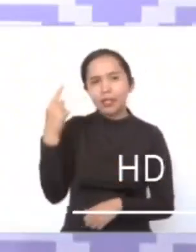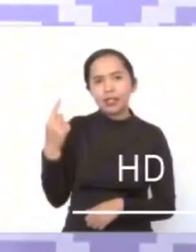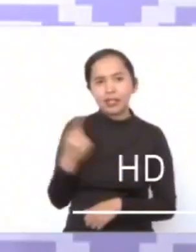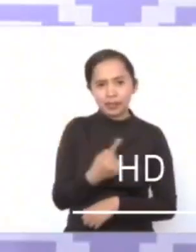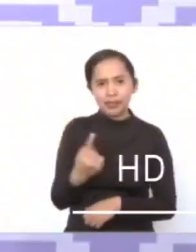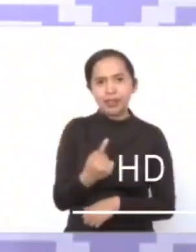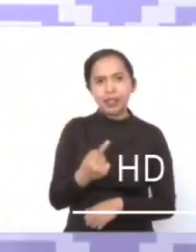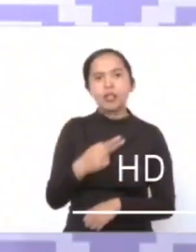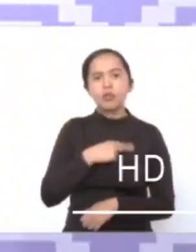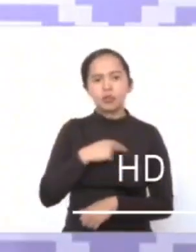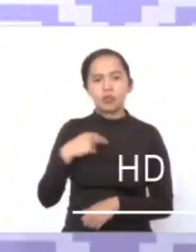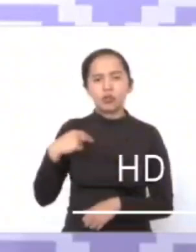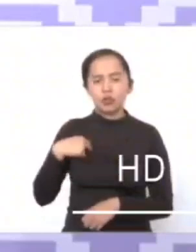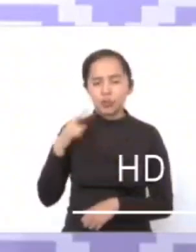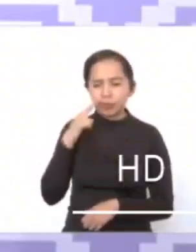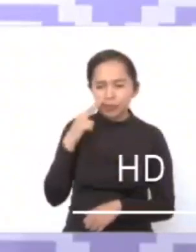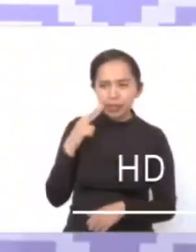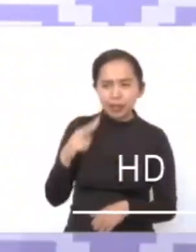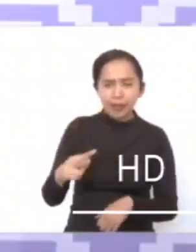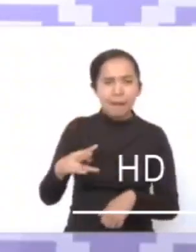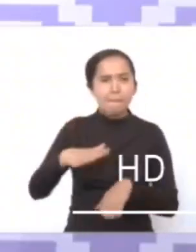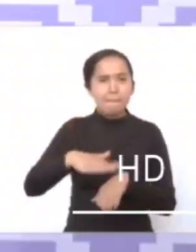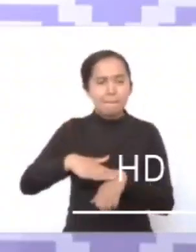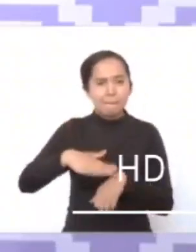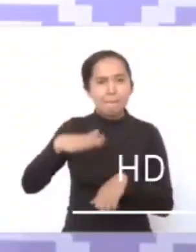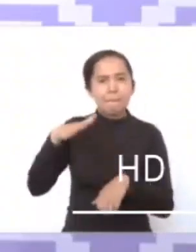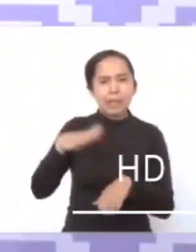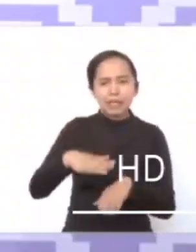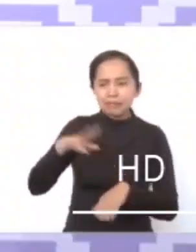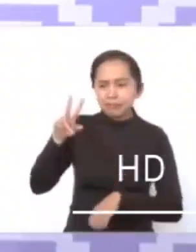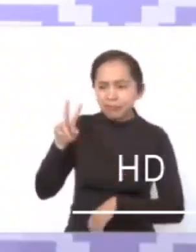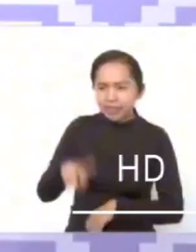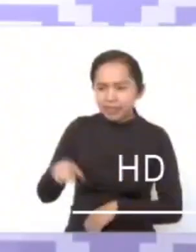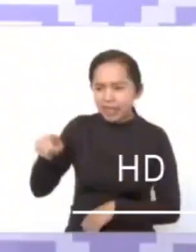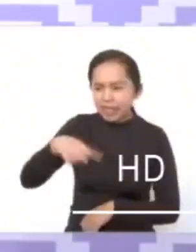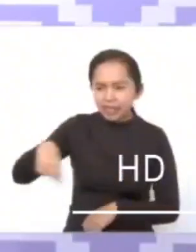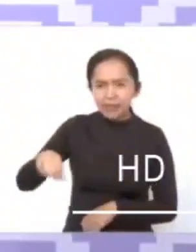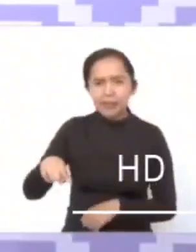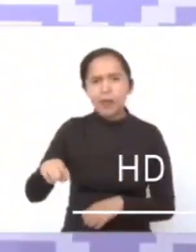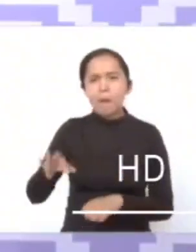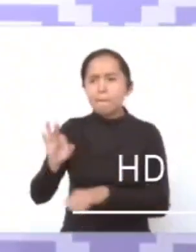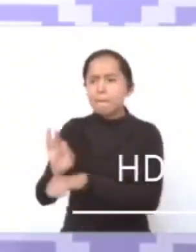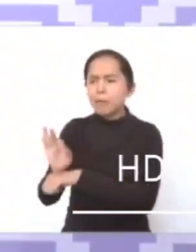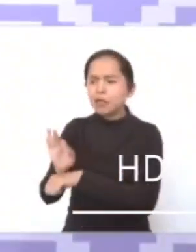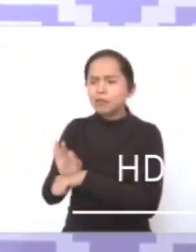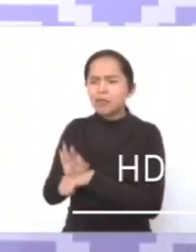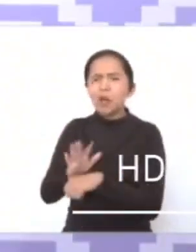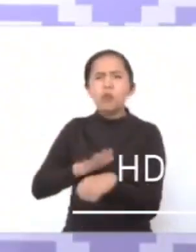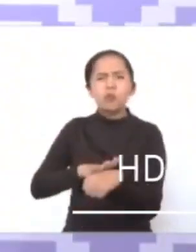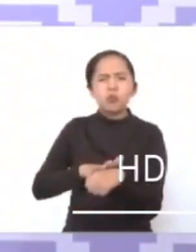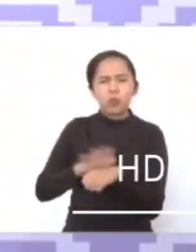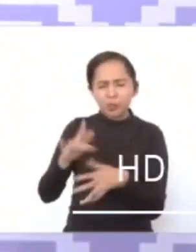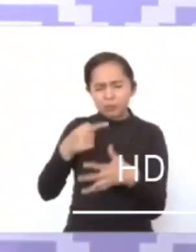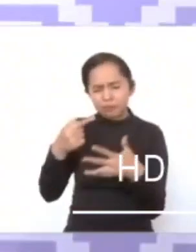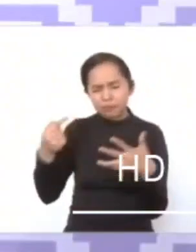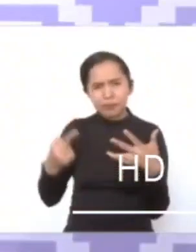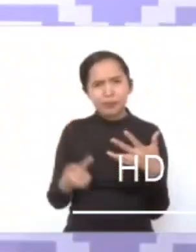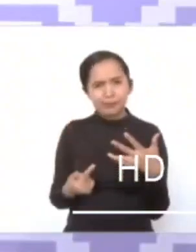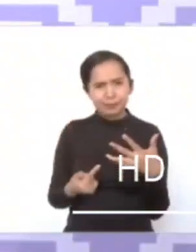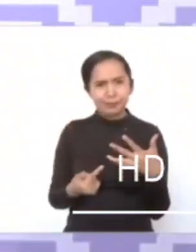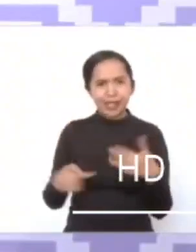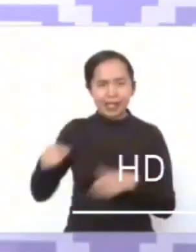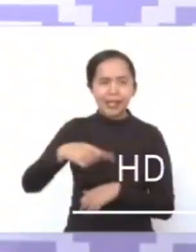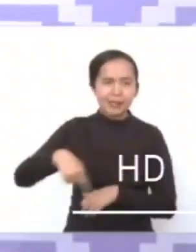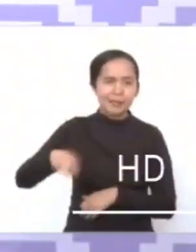la posibilidad de tener mucho mayor certeza sobre qué tipo de medida de protección tenemos que dar a